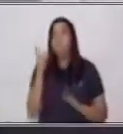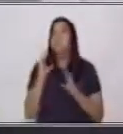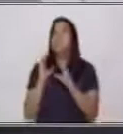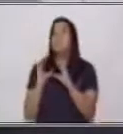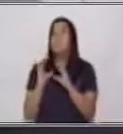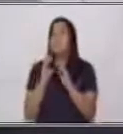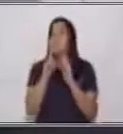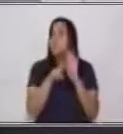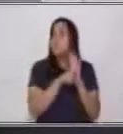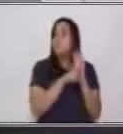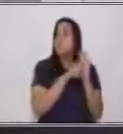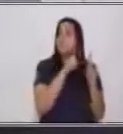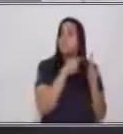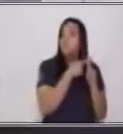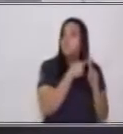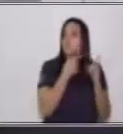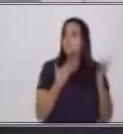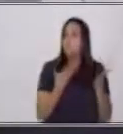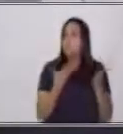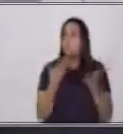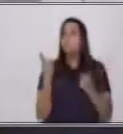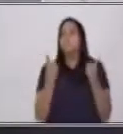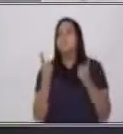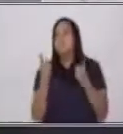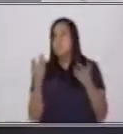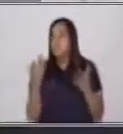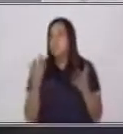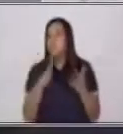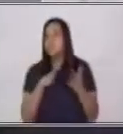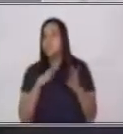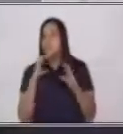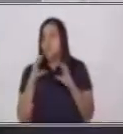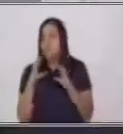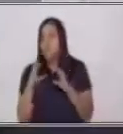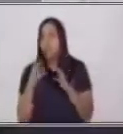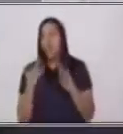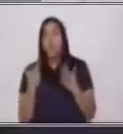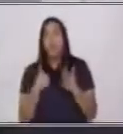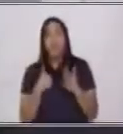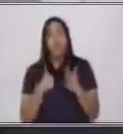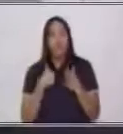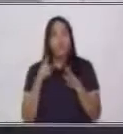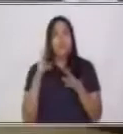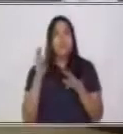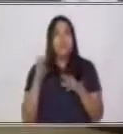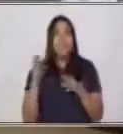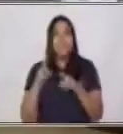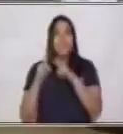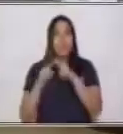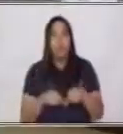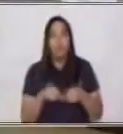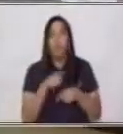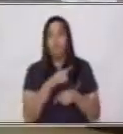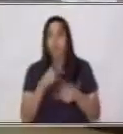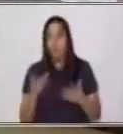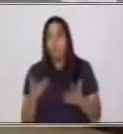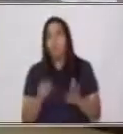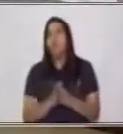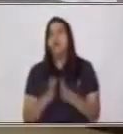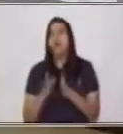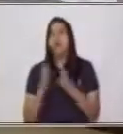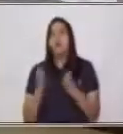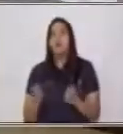cuenta, estamos afectando columna por columna. ¿Sí? Pero afectamos todo el renglón. Ahora, ya